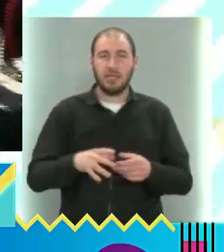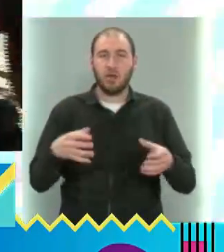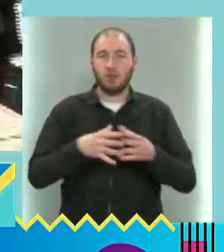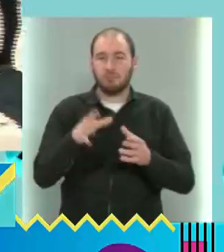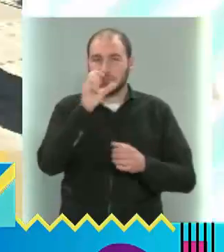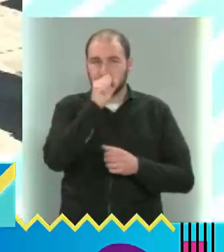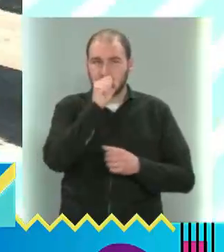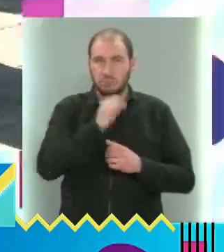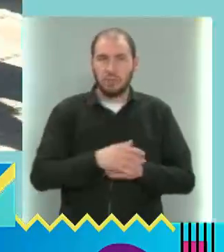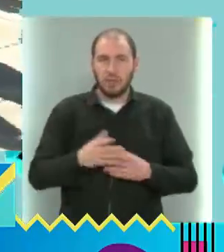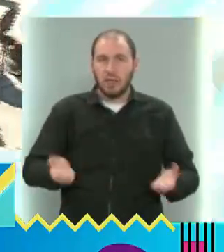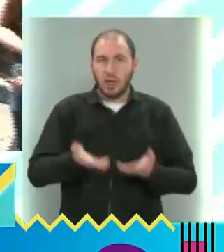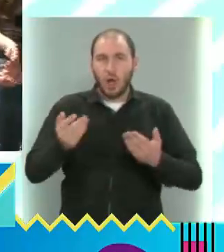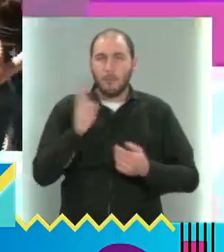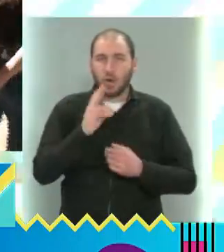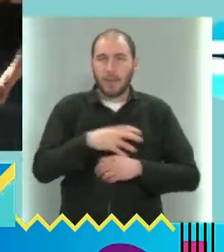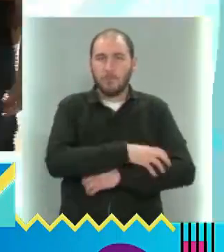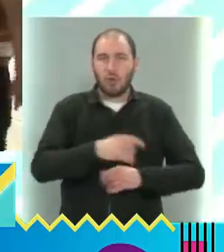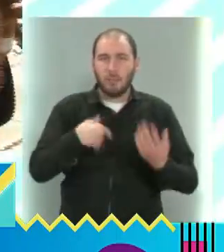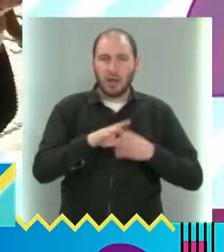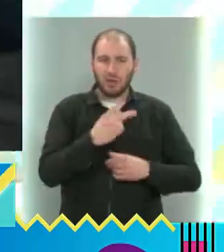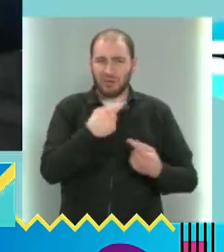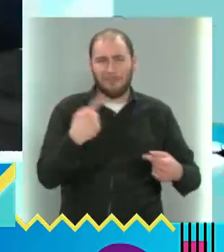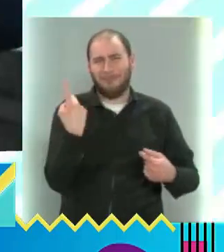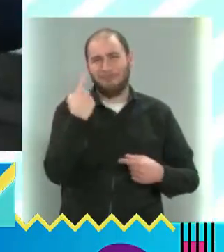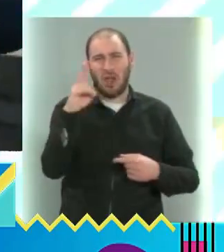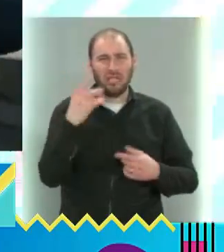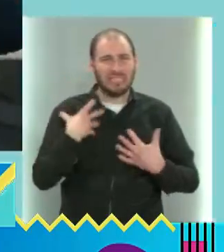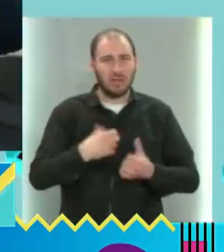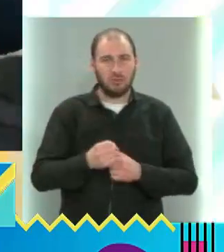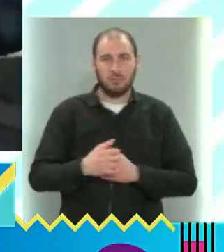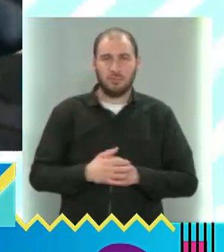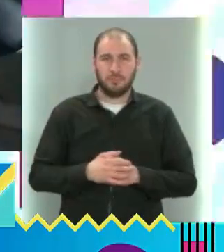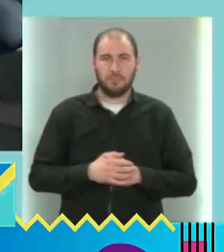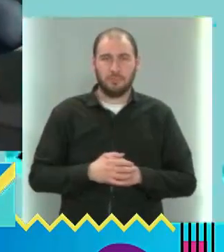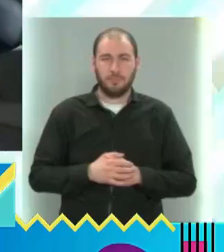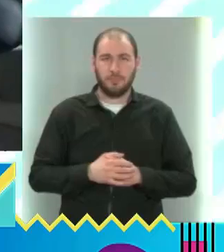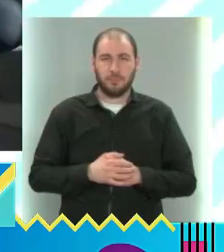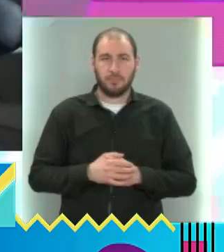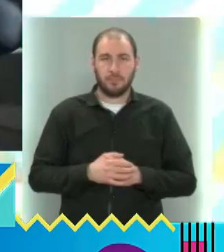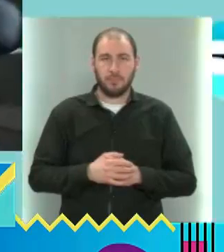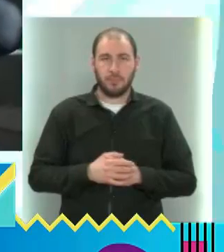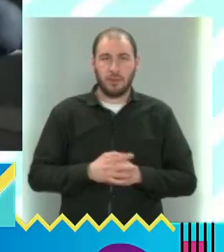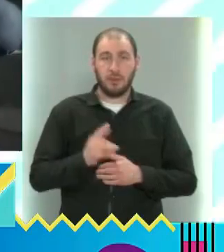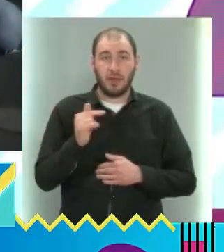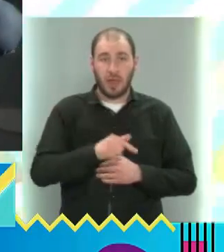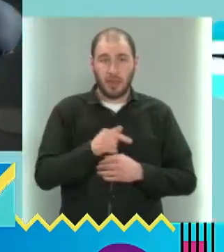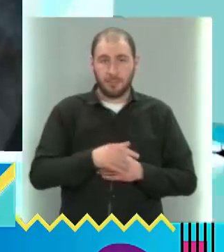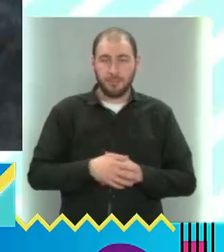de clandestinidad que va a empujar a las mujeres más pobres a las peores condiciones de salud. Con lo cual, digamos que